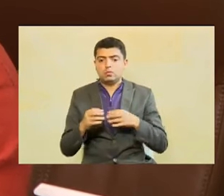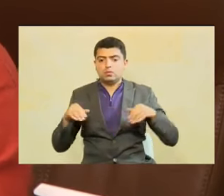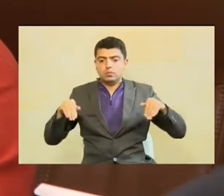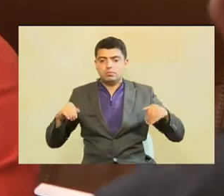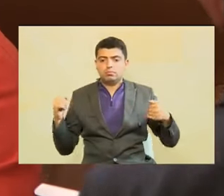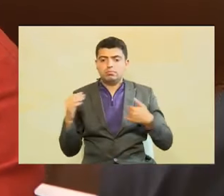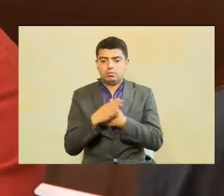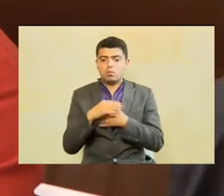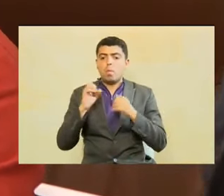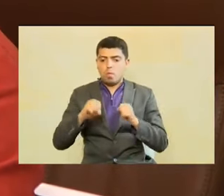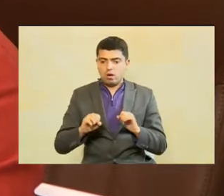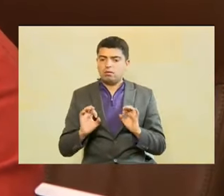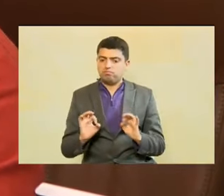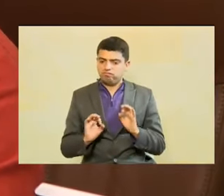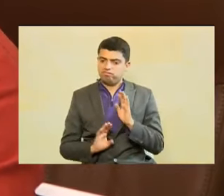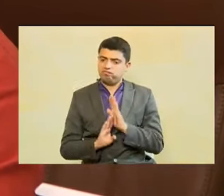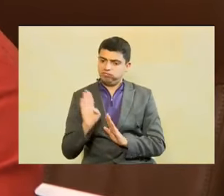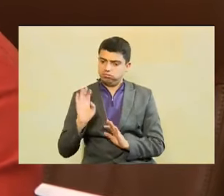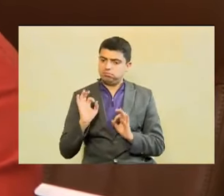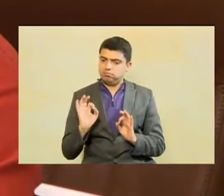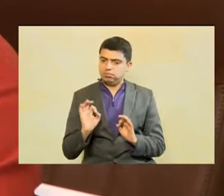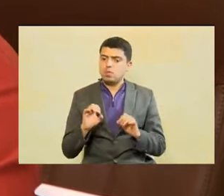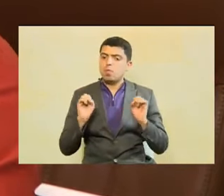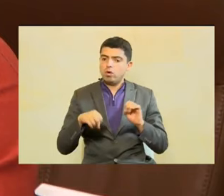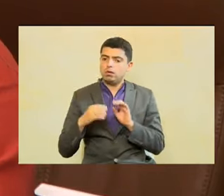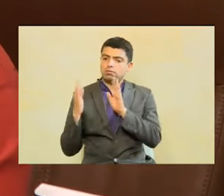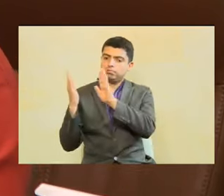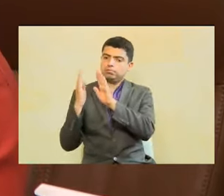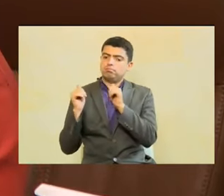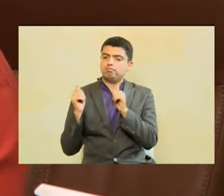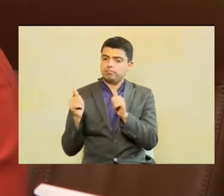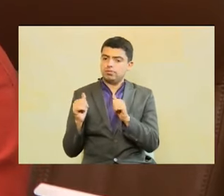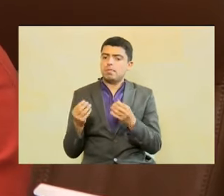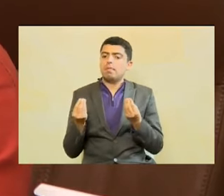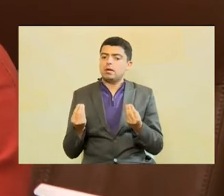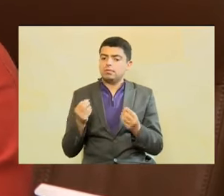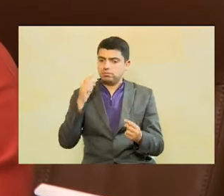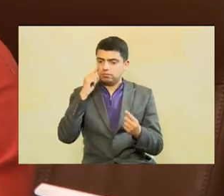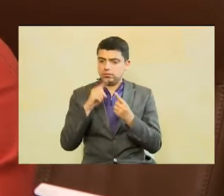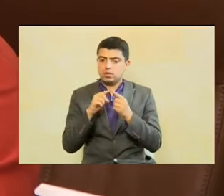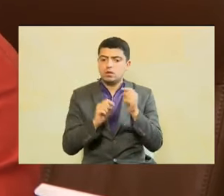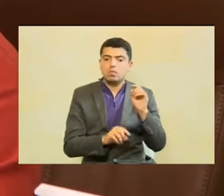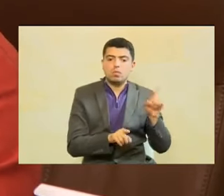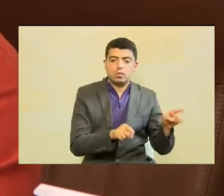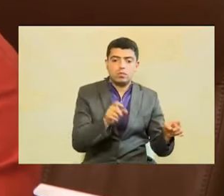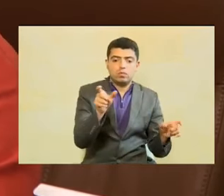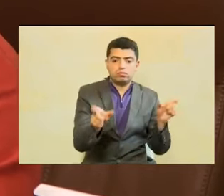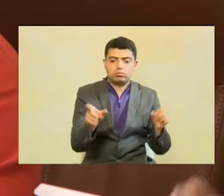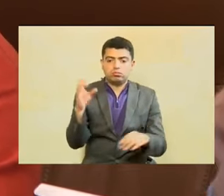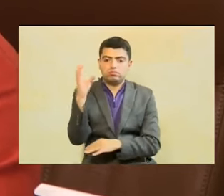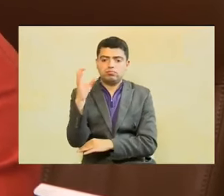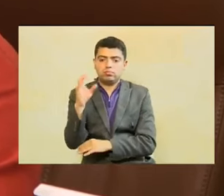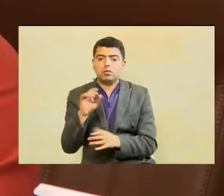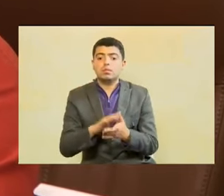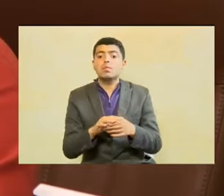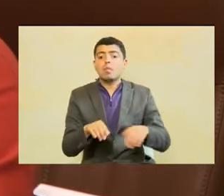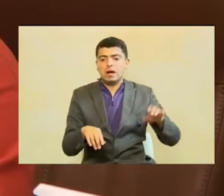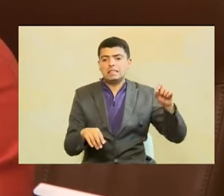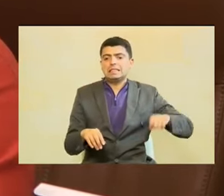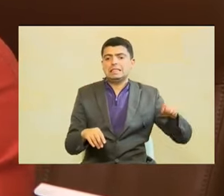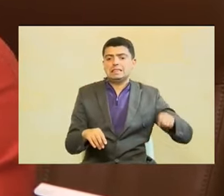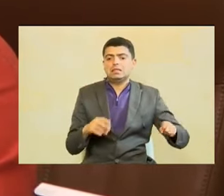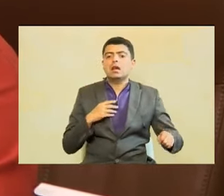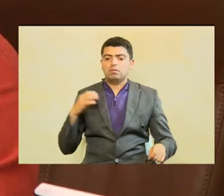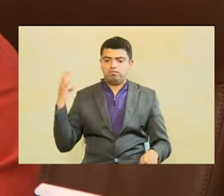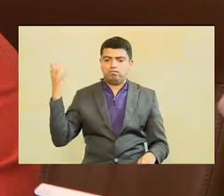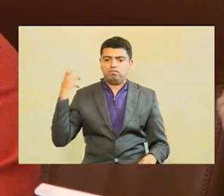tener dignidad frente al gobierno para favorecer a los colombianos que más lo necesitan frente